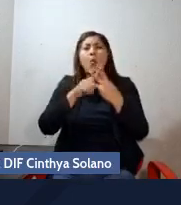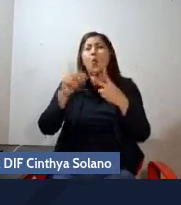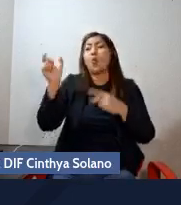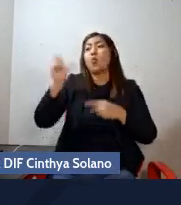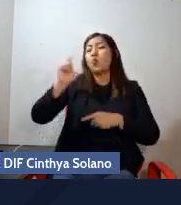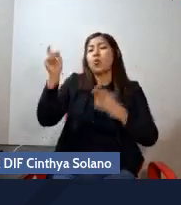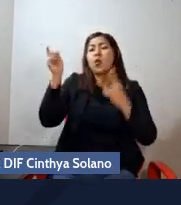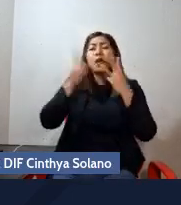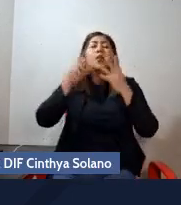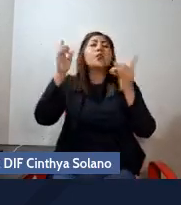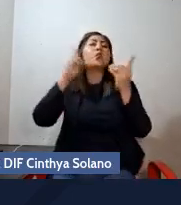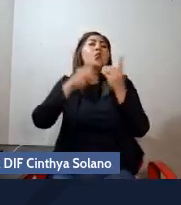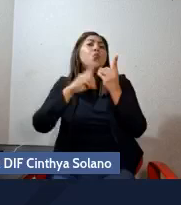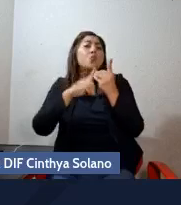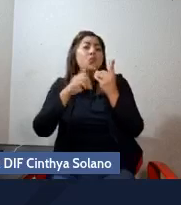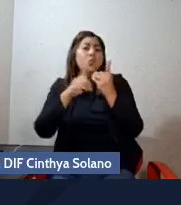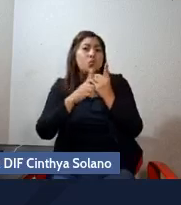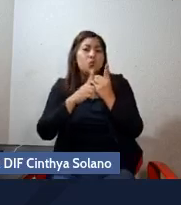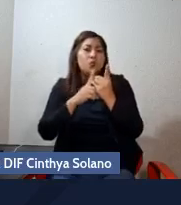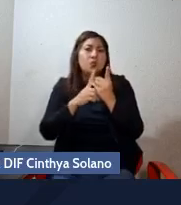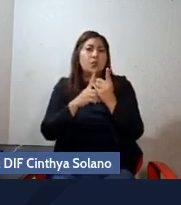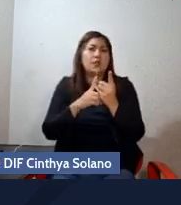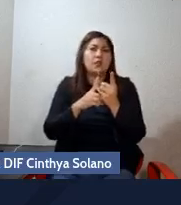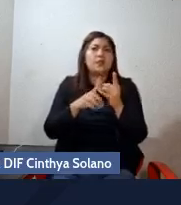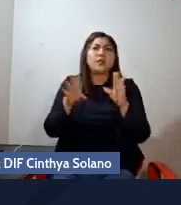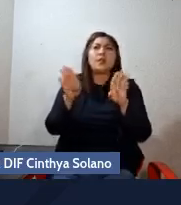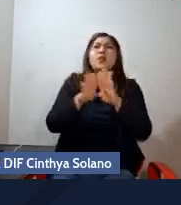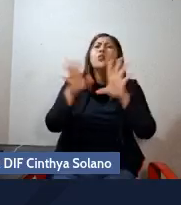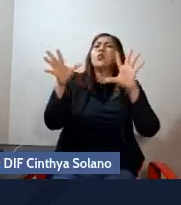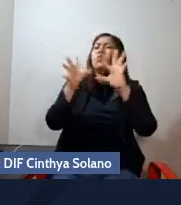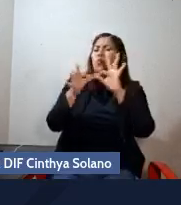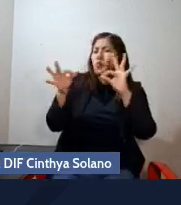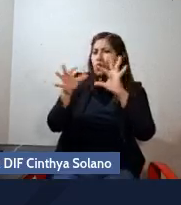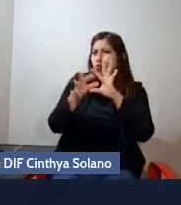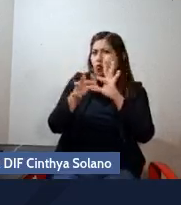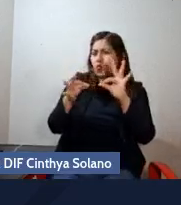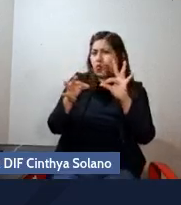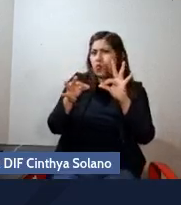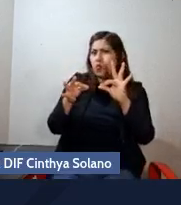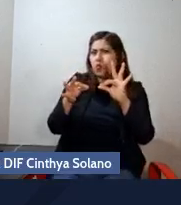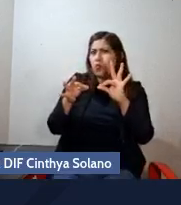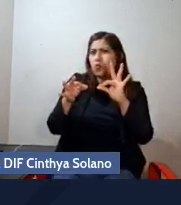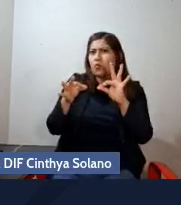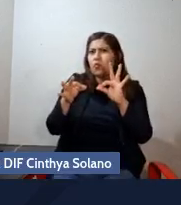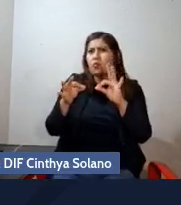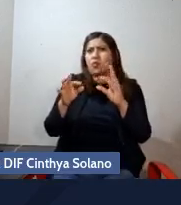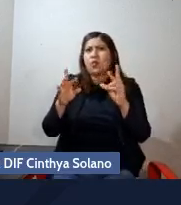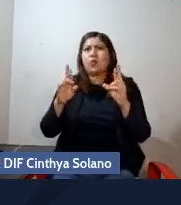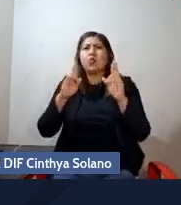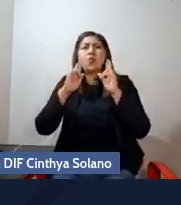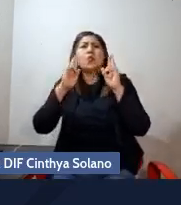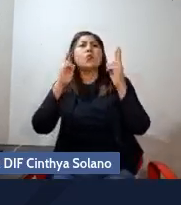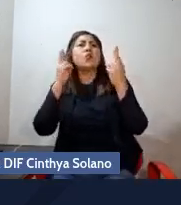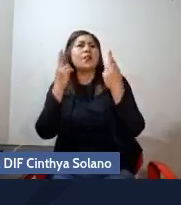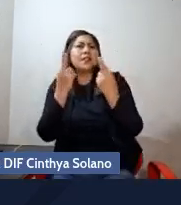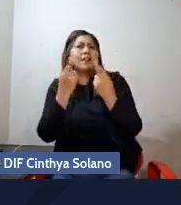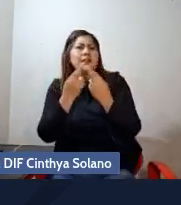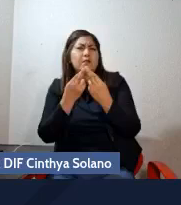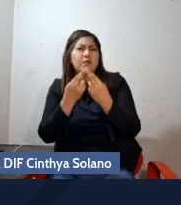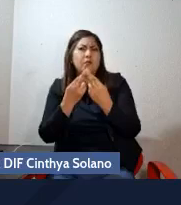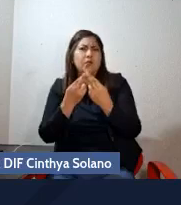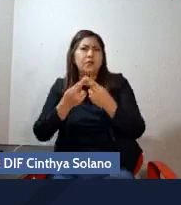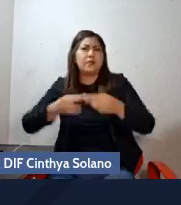¿Cómo se dieron los hechos? ¿Fue durante alguna reunión o una entrega de becas de programas